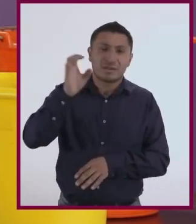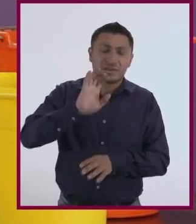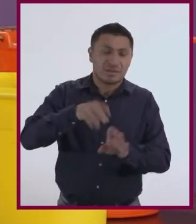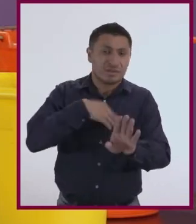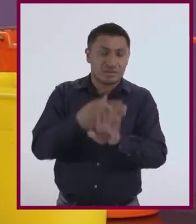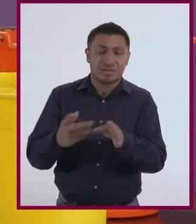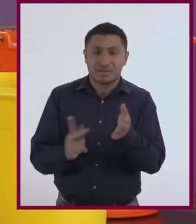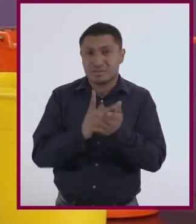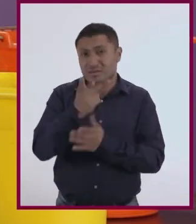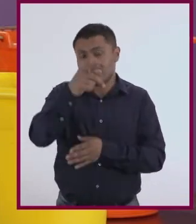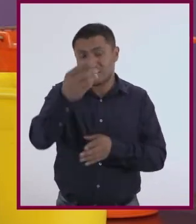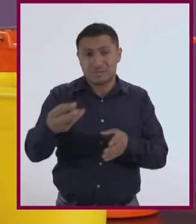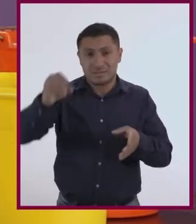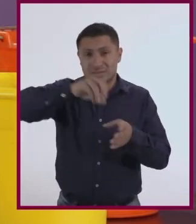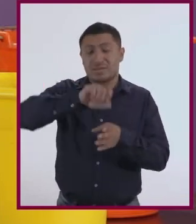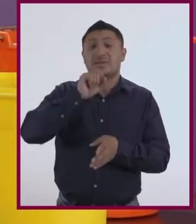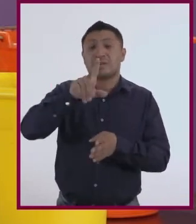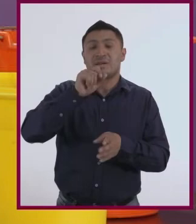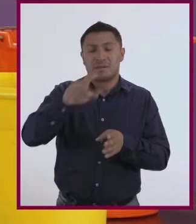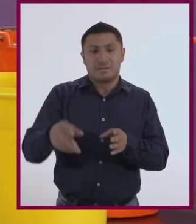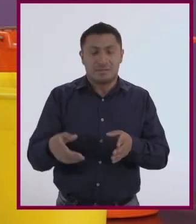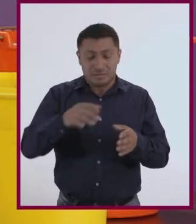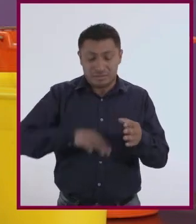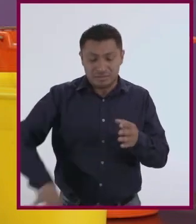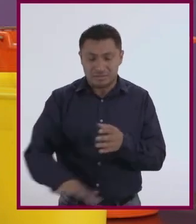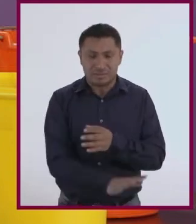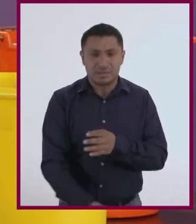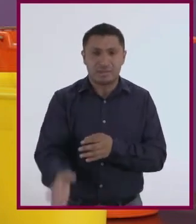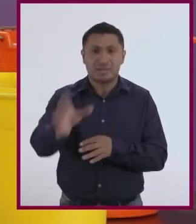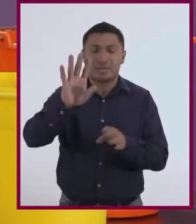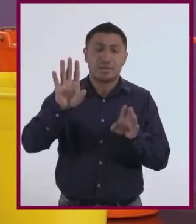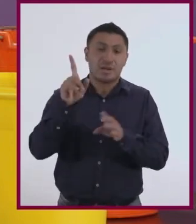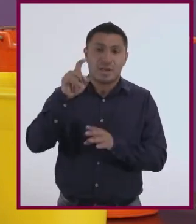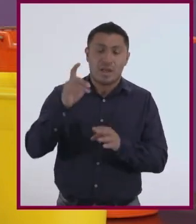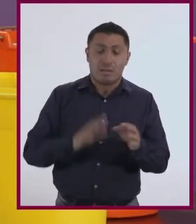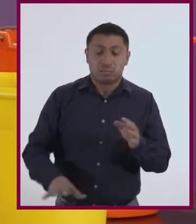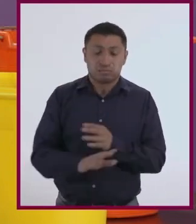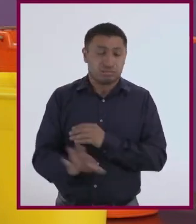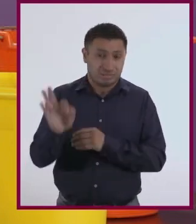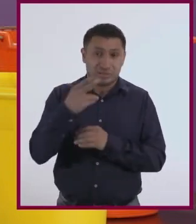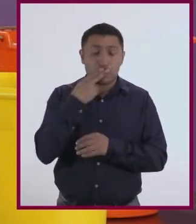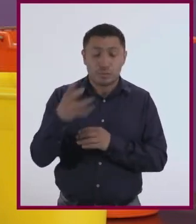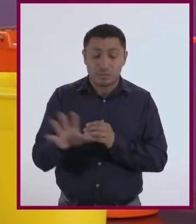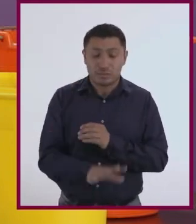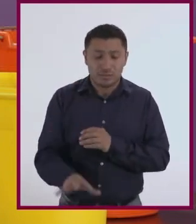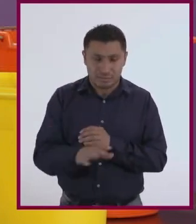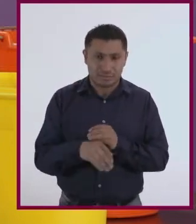plantas a las que se les agregue, además de infiltrar el suelo y contaminar aguas subterráneas si se usa en el suelo.